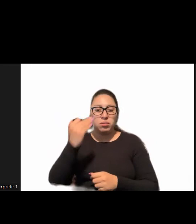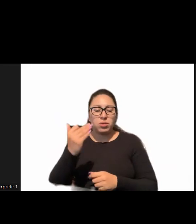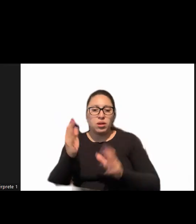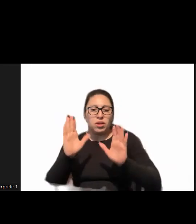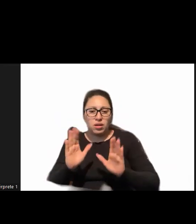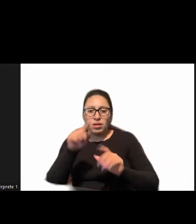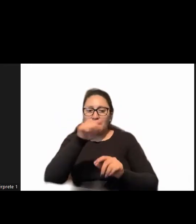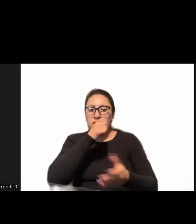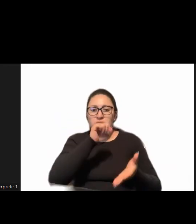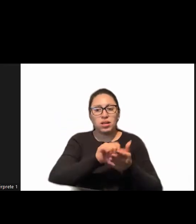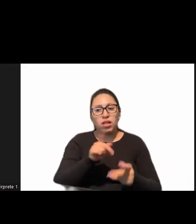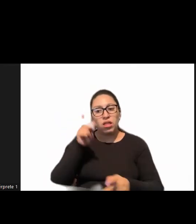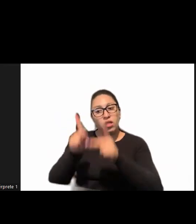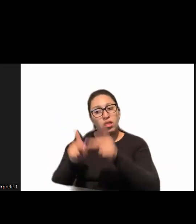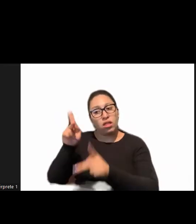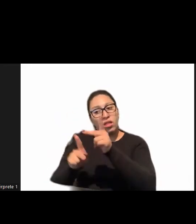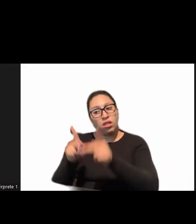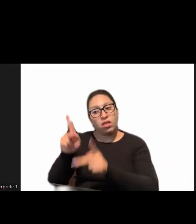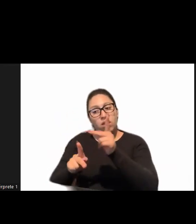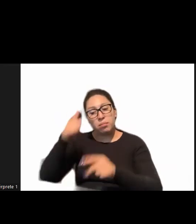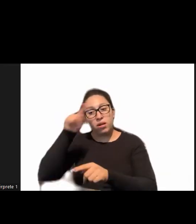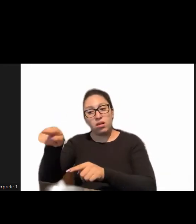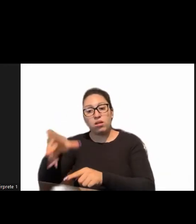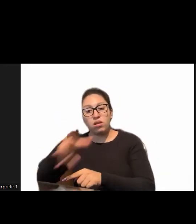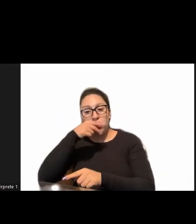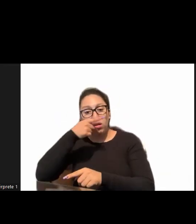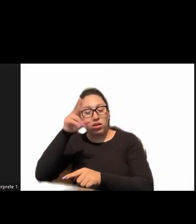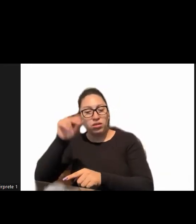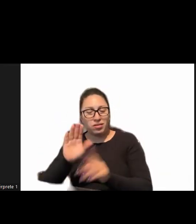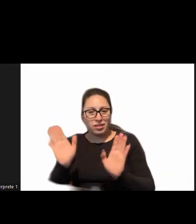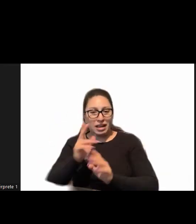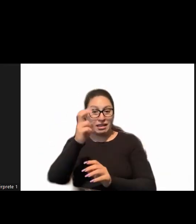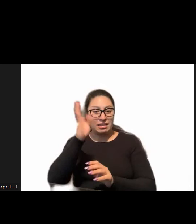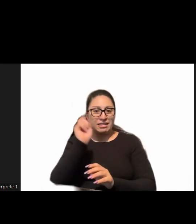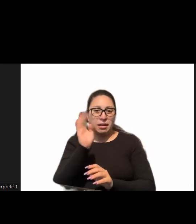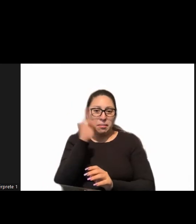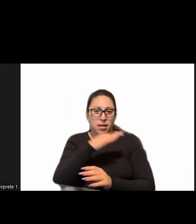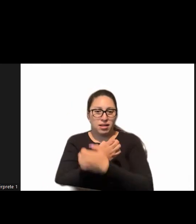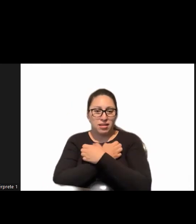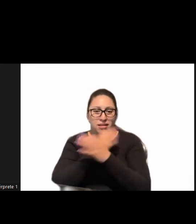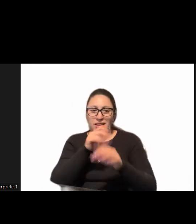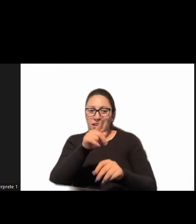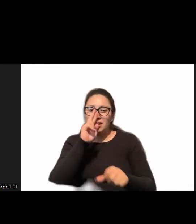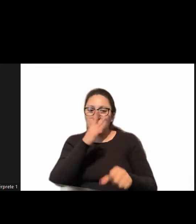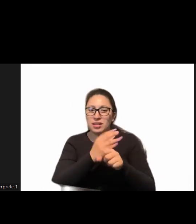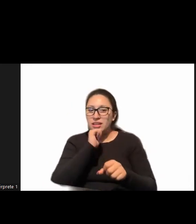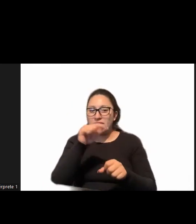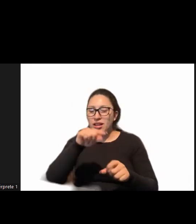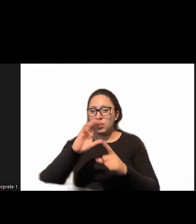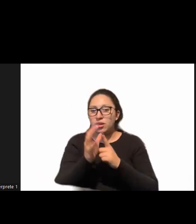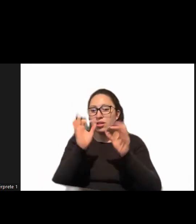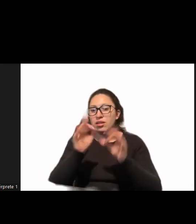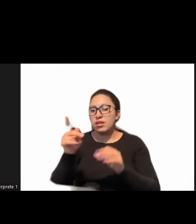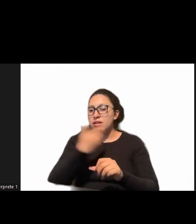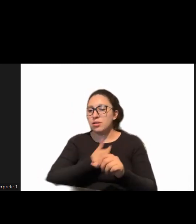estar interrumpiendo la intervención de los compañeros o compañeras, como si él fuera el responsable de este llamado. Aunque